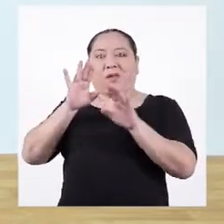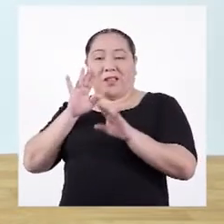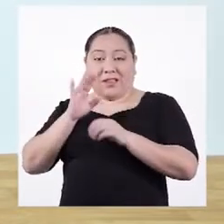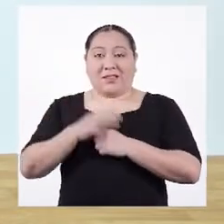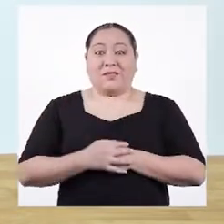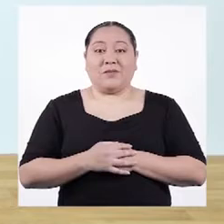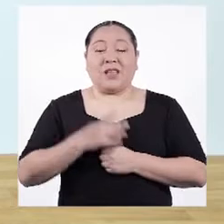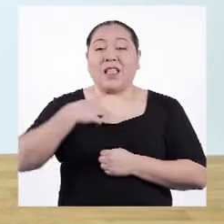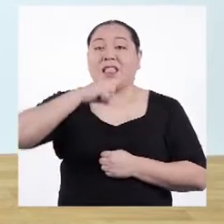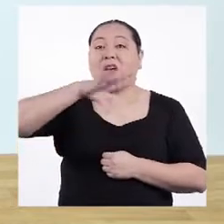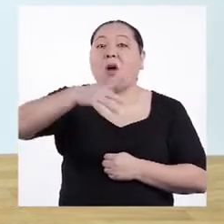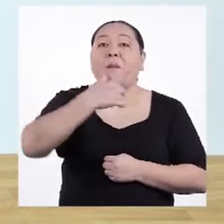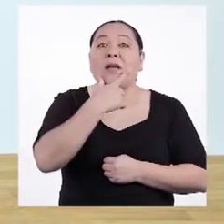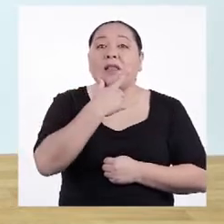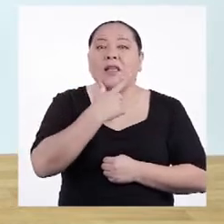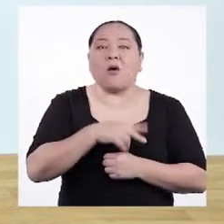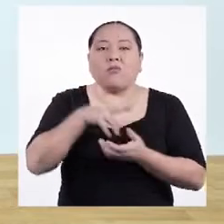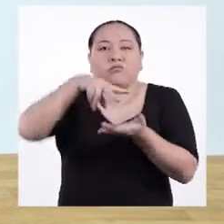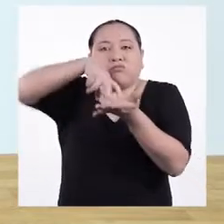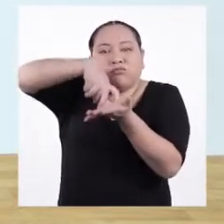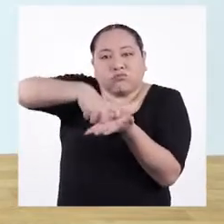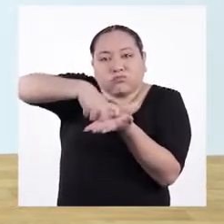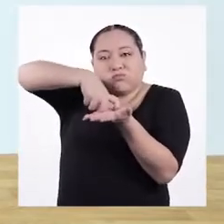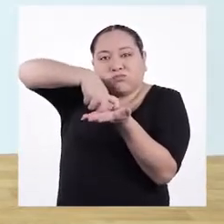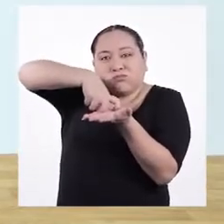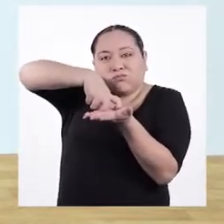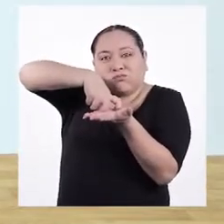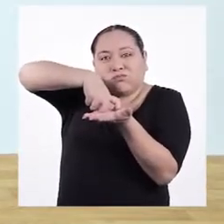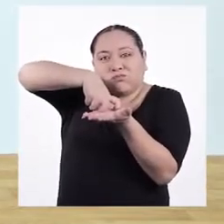Y si digo amarillo, me pongo en cuclillas.